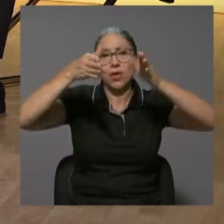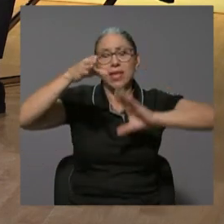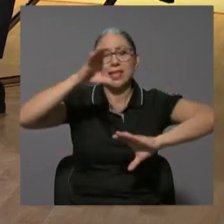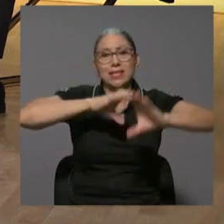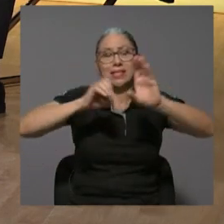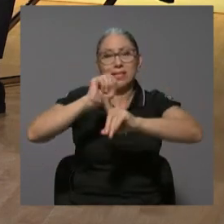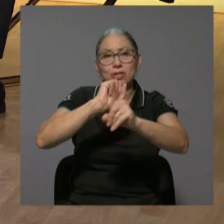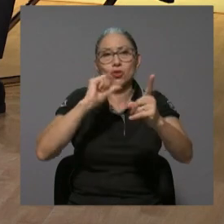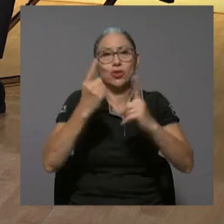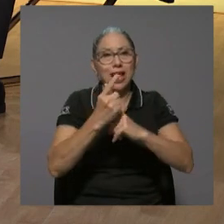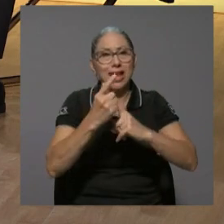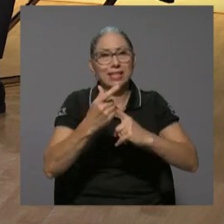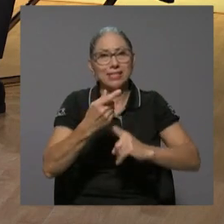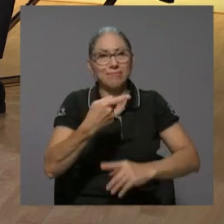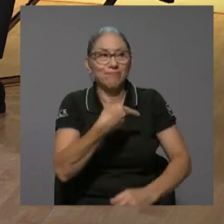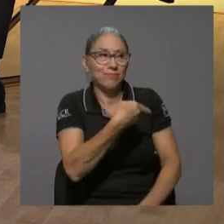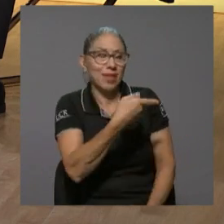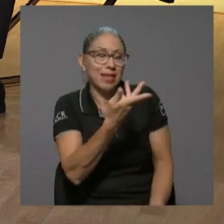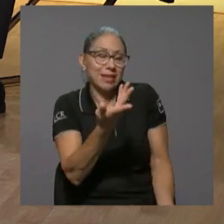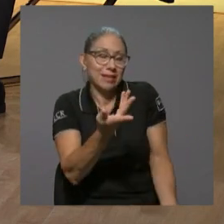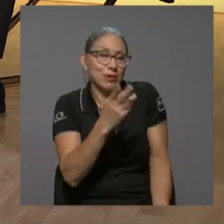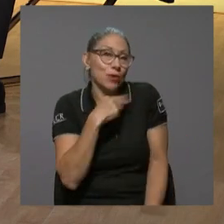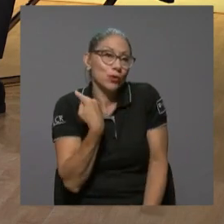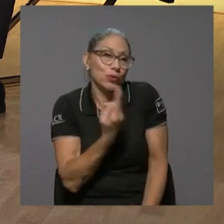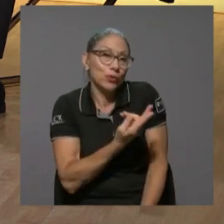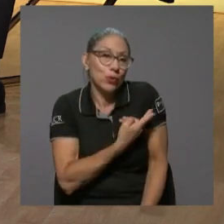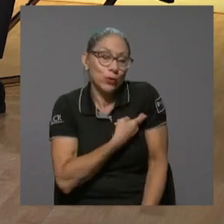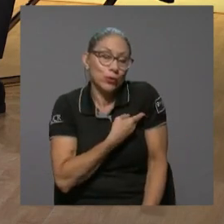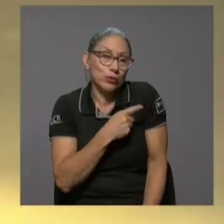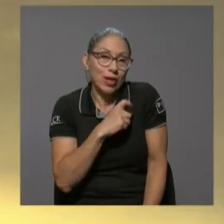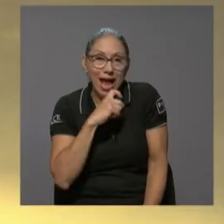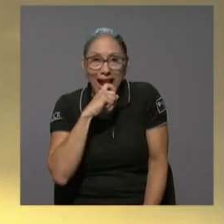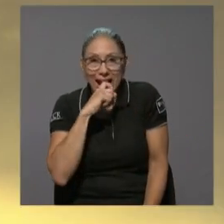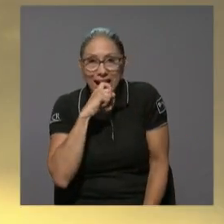nos carcome a los de la facultad mía.